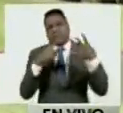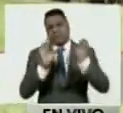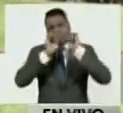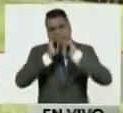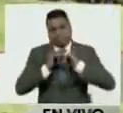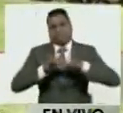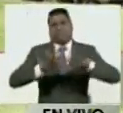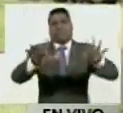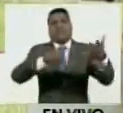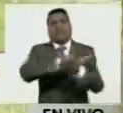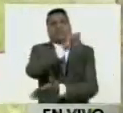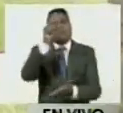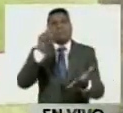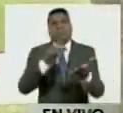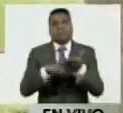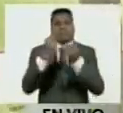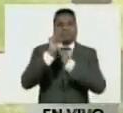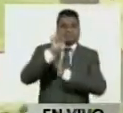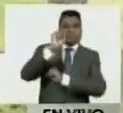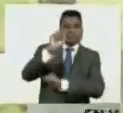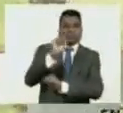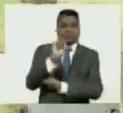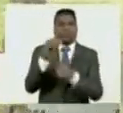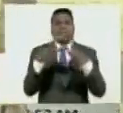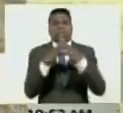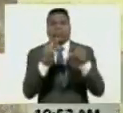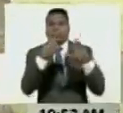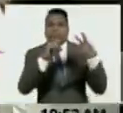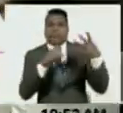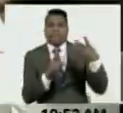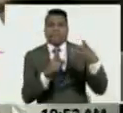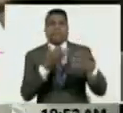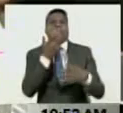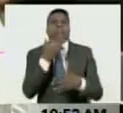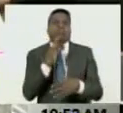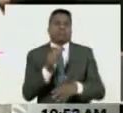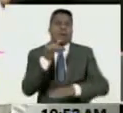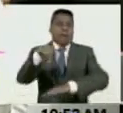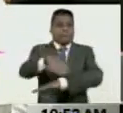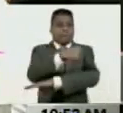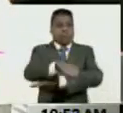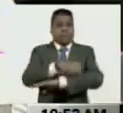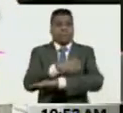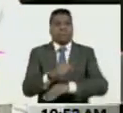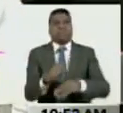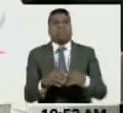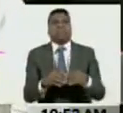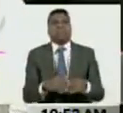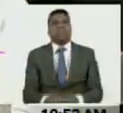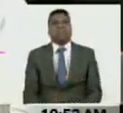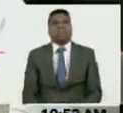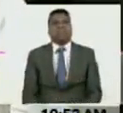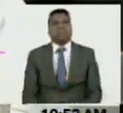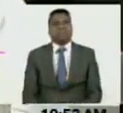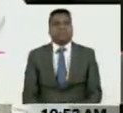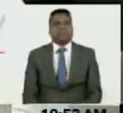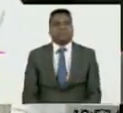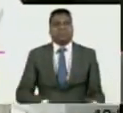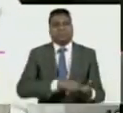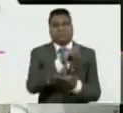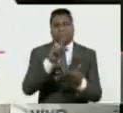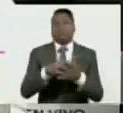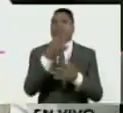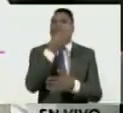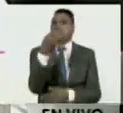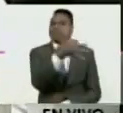desplegaron para evitar hechos lamentables en autopistas, troncales y carreteras, fue definitivamente